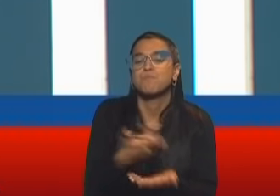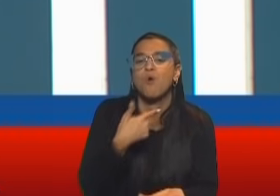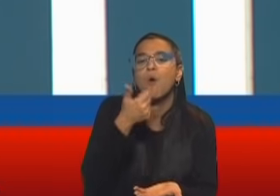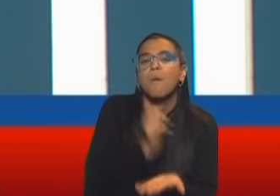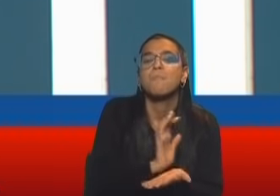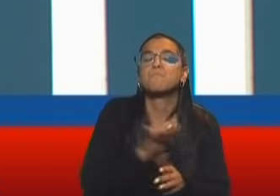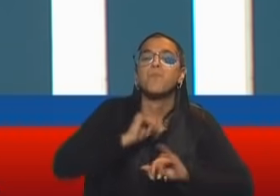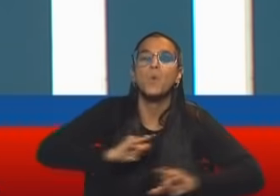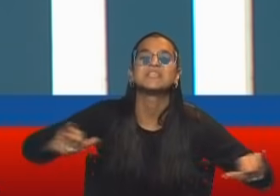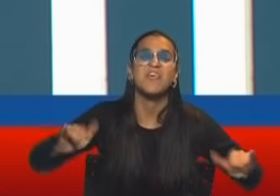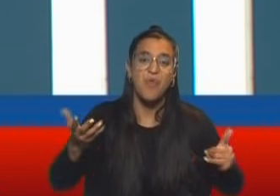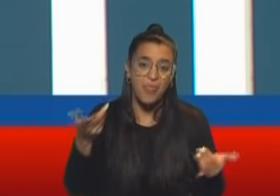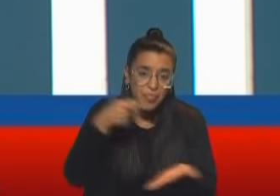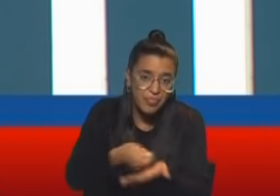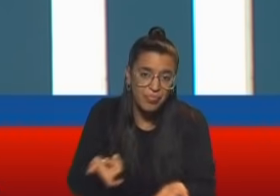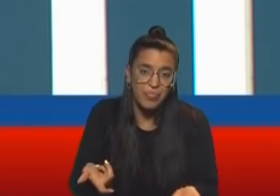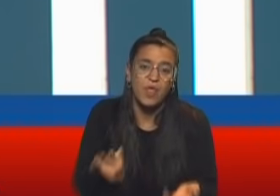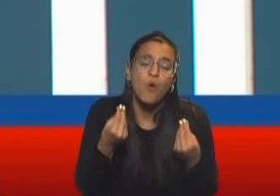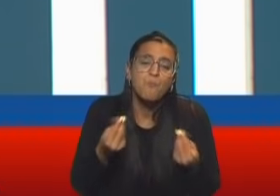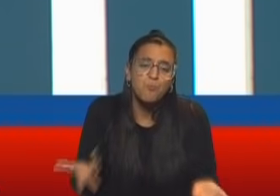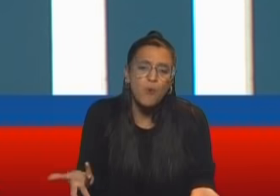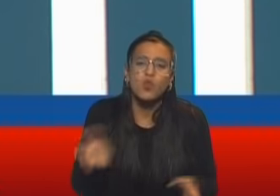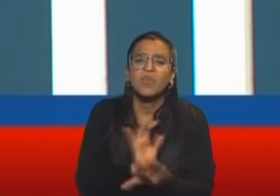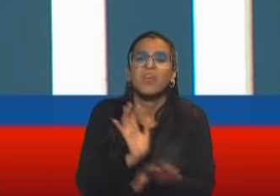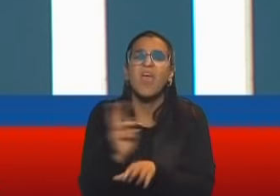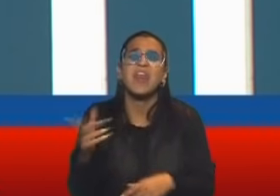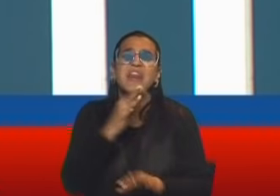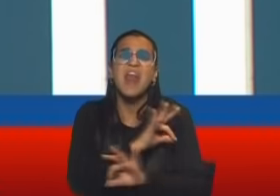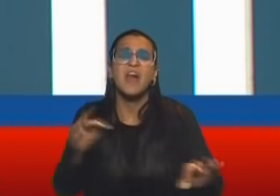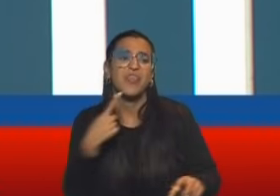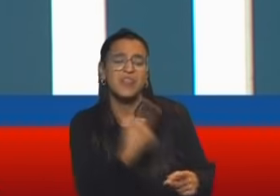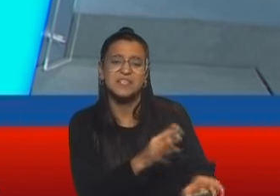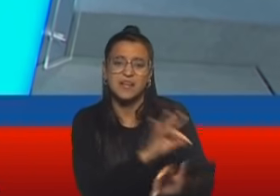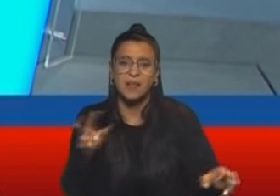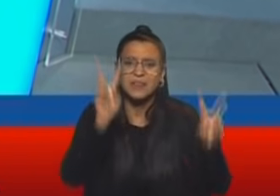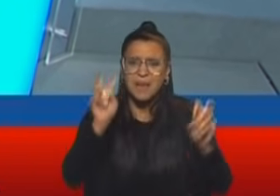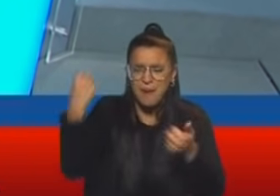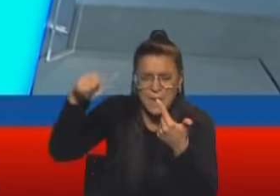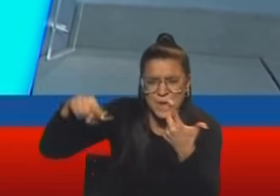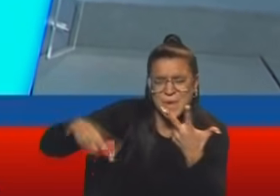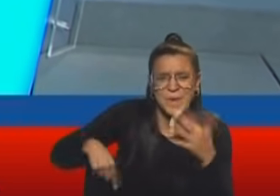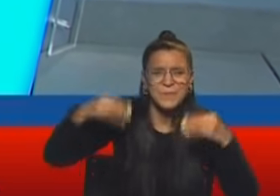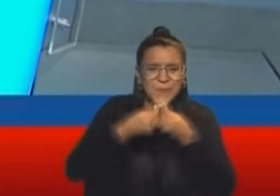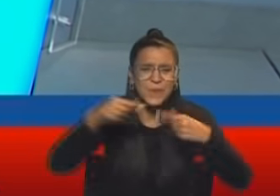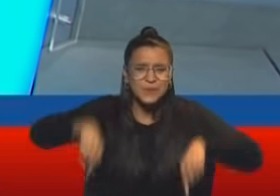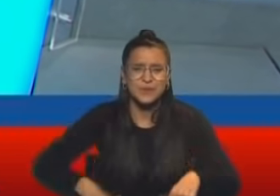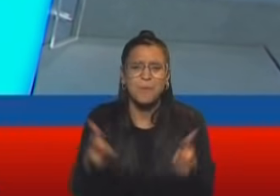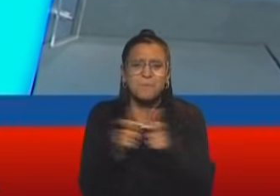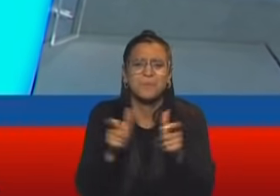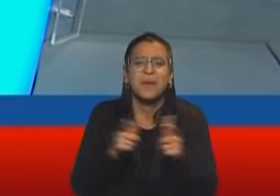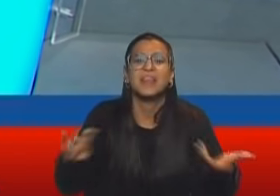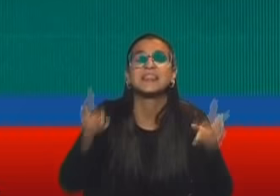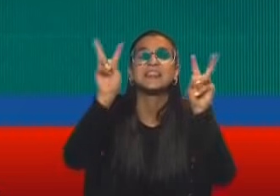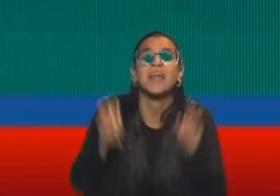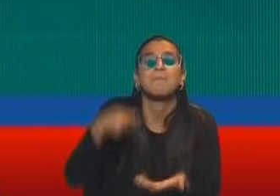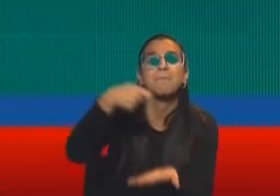Con pauta publicitaria. ¿Cuántos temas se amontonan acá? ¿Por qué está blindado? Sí, se amontonan muchos temas acá. ¿Por qué está blindado? Es un programa entero el tema pauta, ¿por no